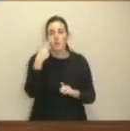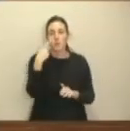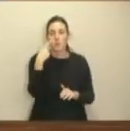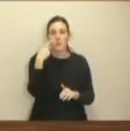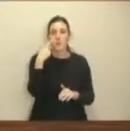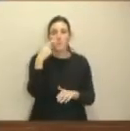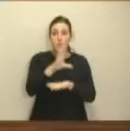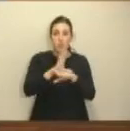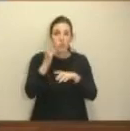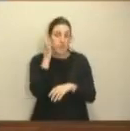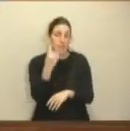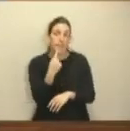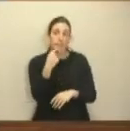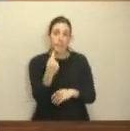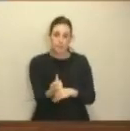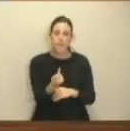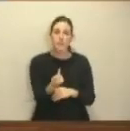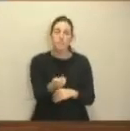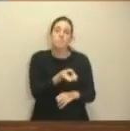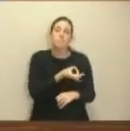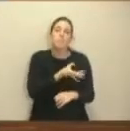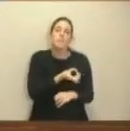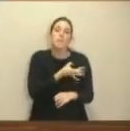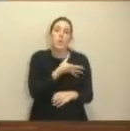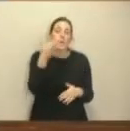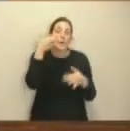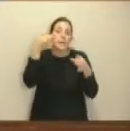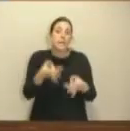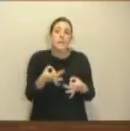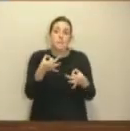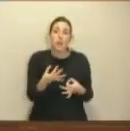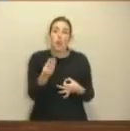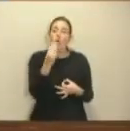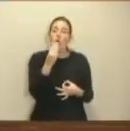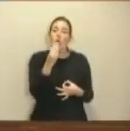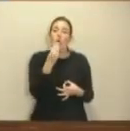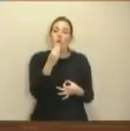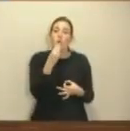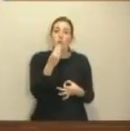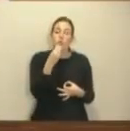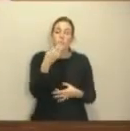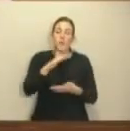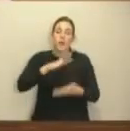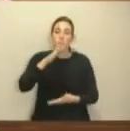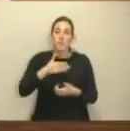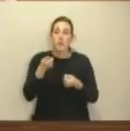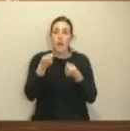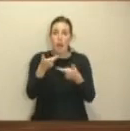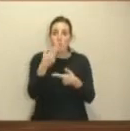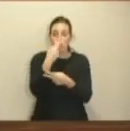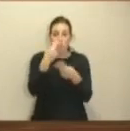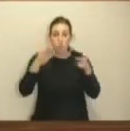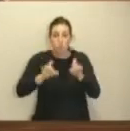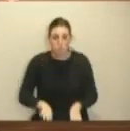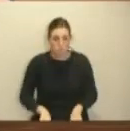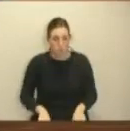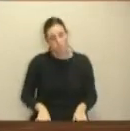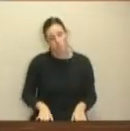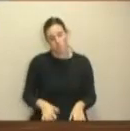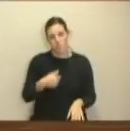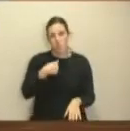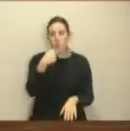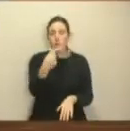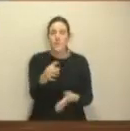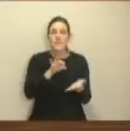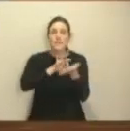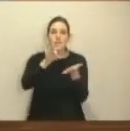dice, bueno, es que el endeudamiento en realidad no consume capacidad de gasto público. Yo lo que le dije es que el